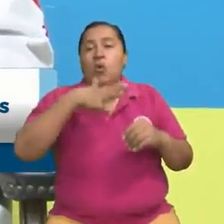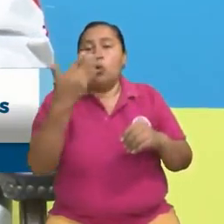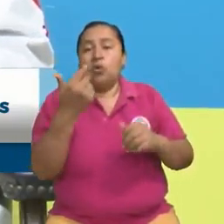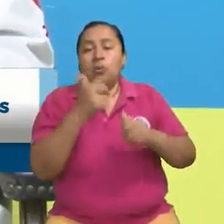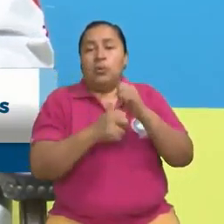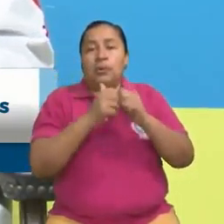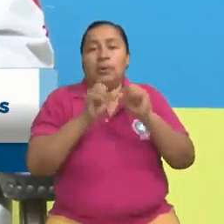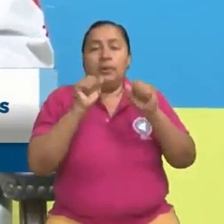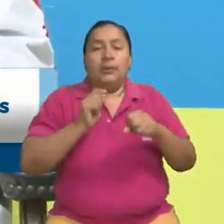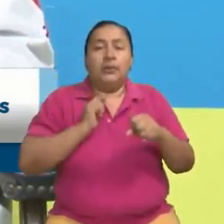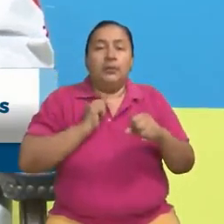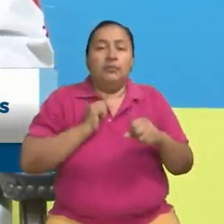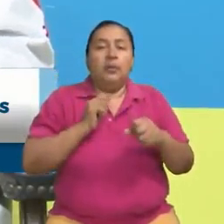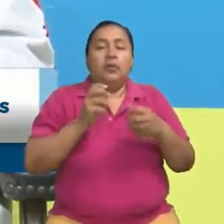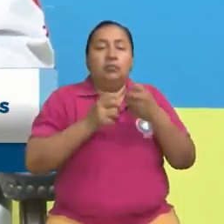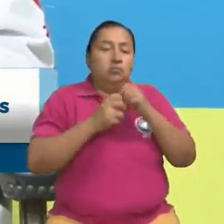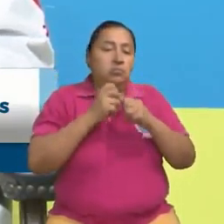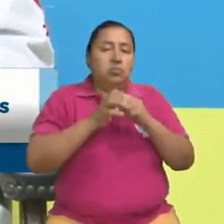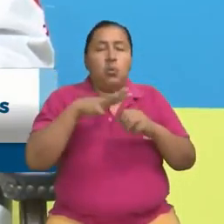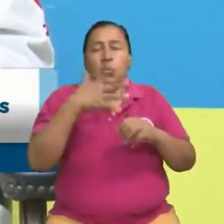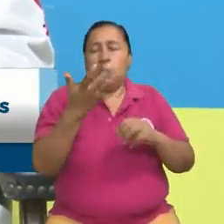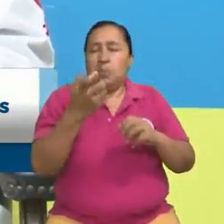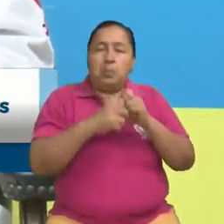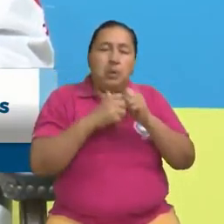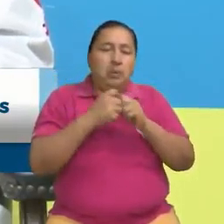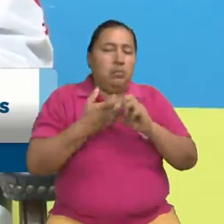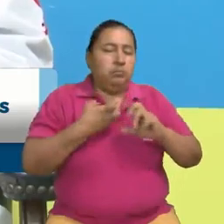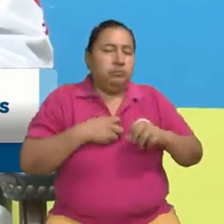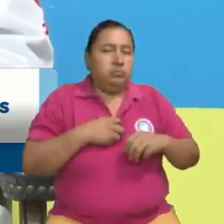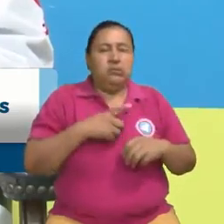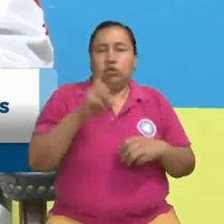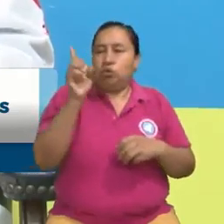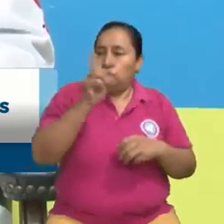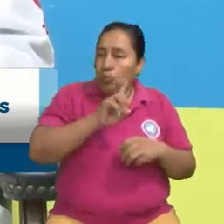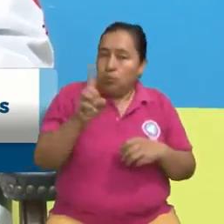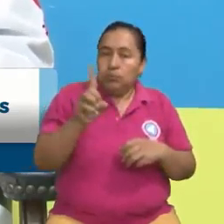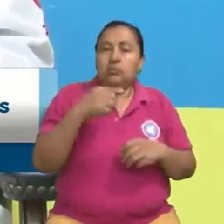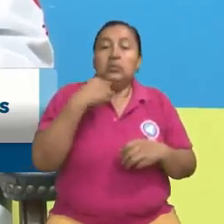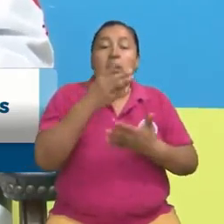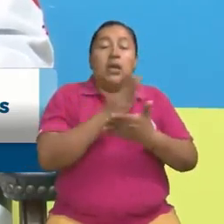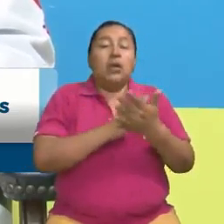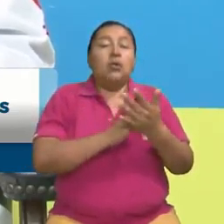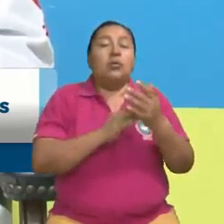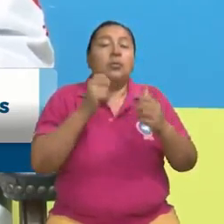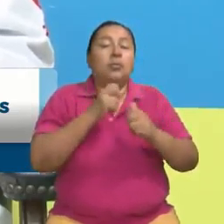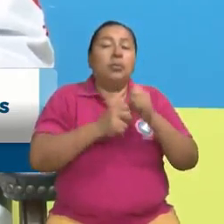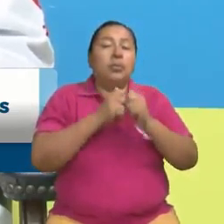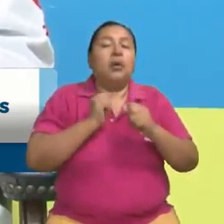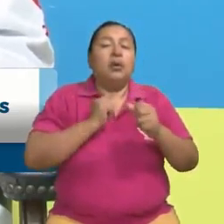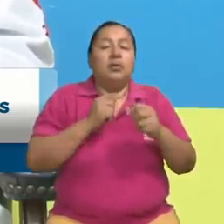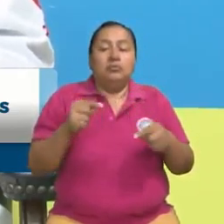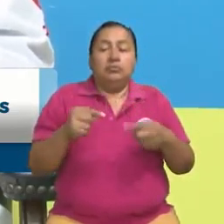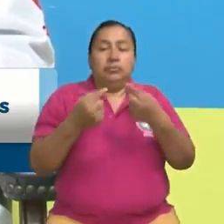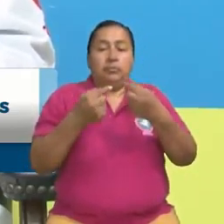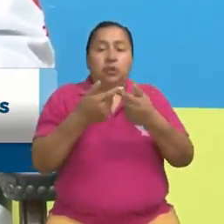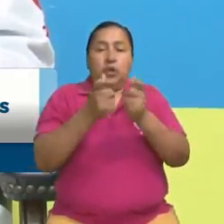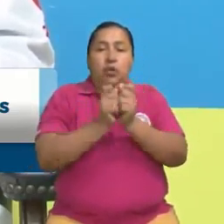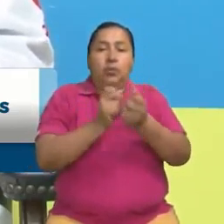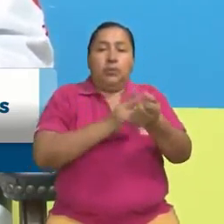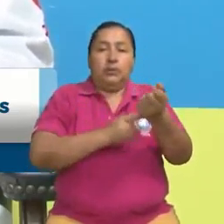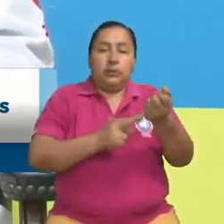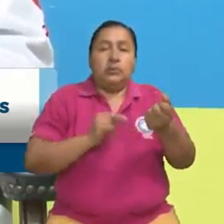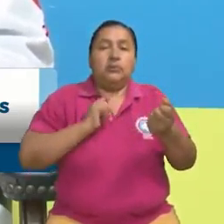que pueda presentar el bebé. Algunas malformaciones, me imagino, también. No tanto, sino algunas complicaciones que puedan tener por la incompatibilidad de grupo. Grupo